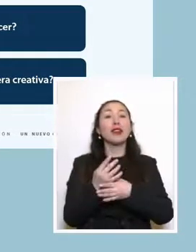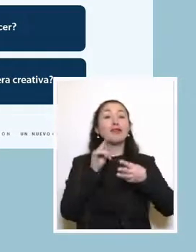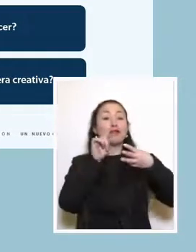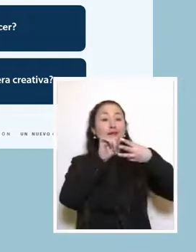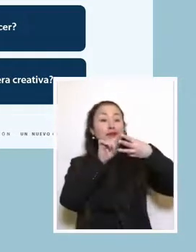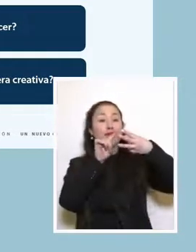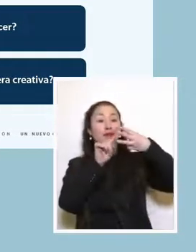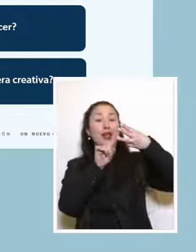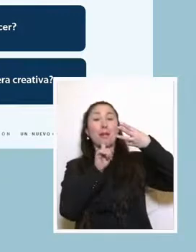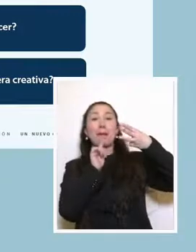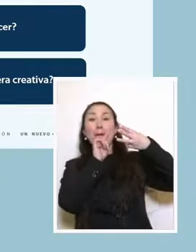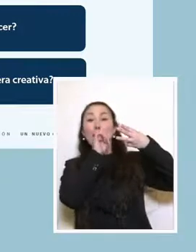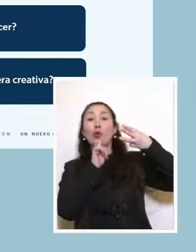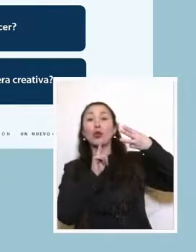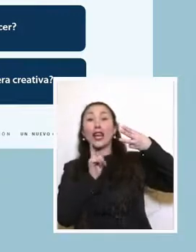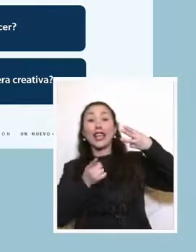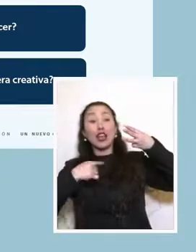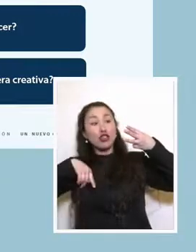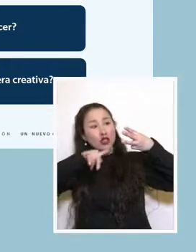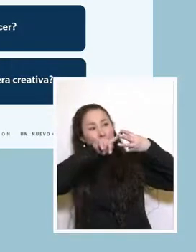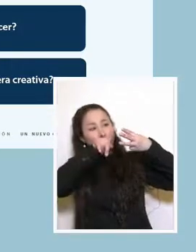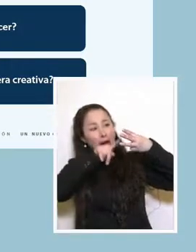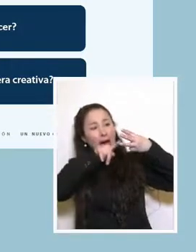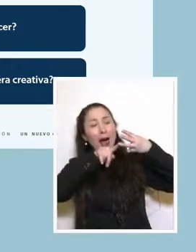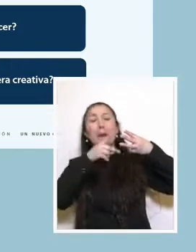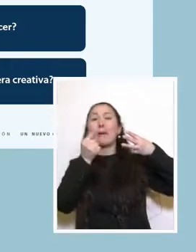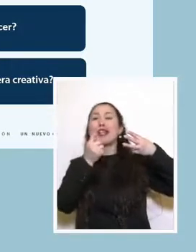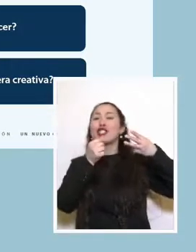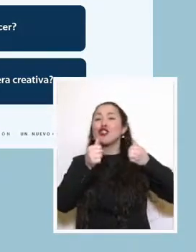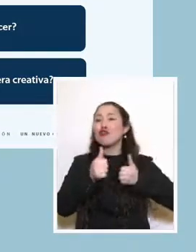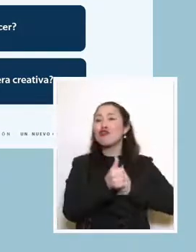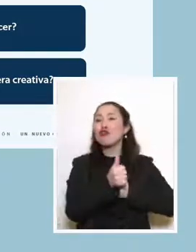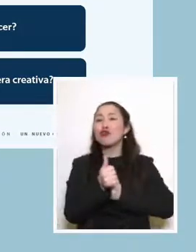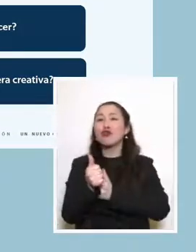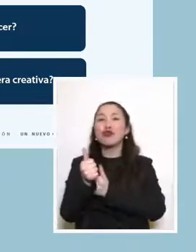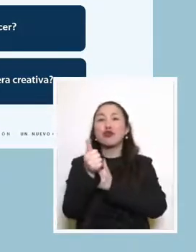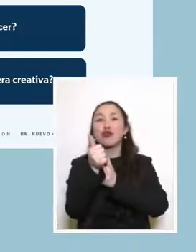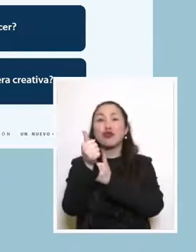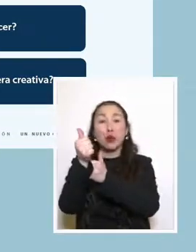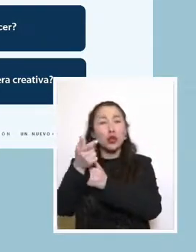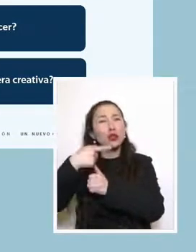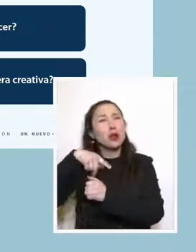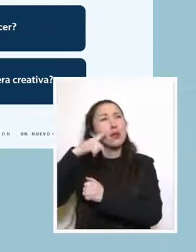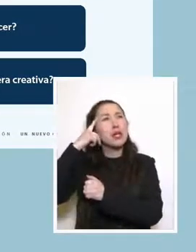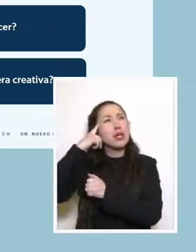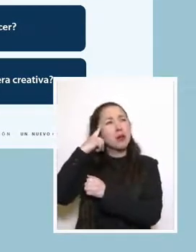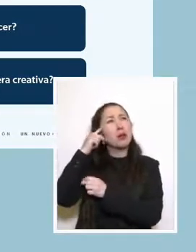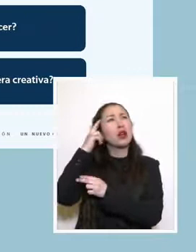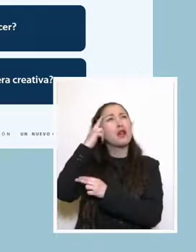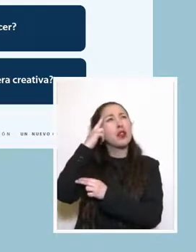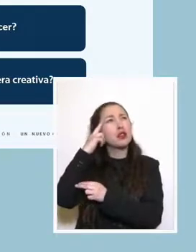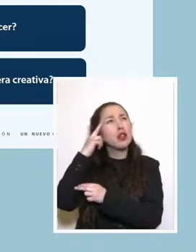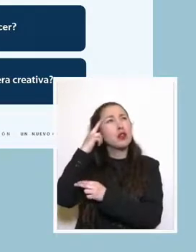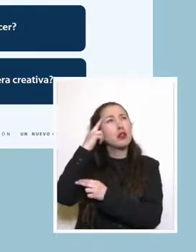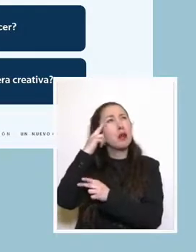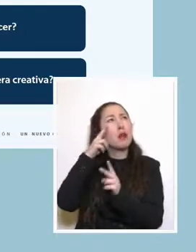preguntas que tienen que servirnos como guía a lo largo de nuestras reflexiones sobre la transformación en